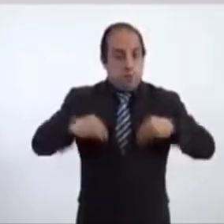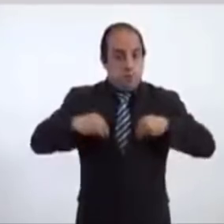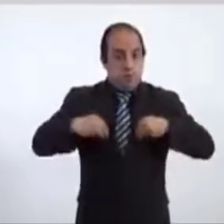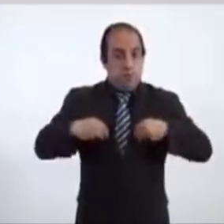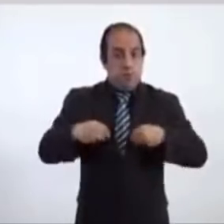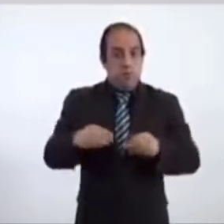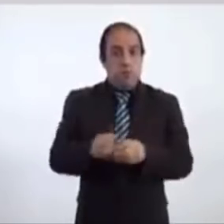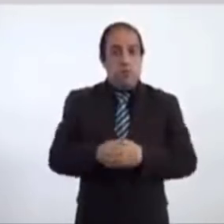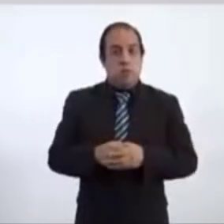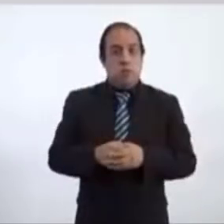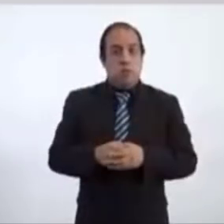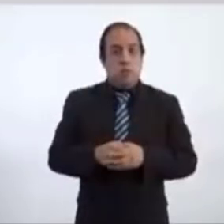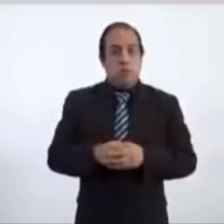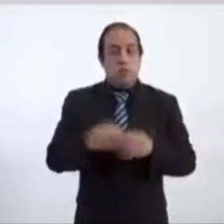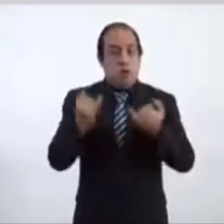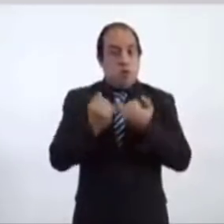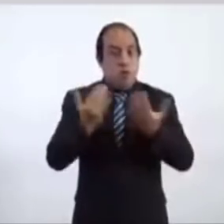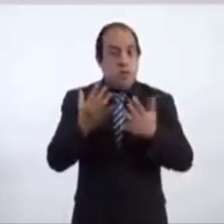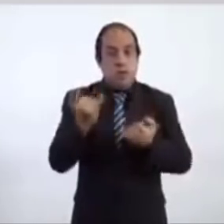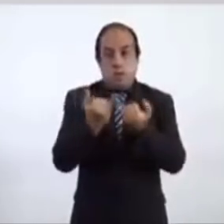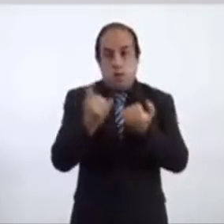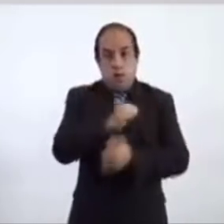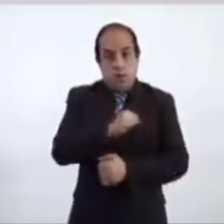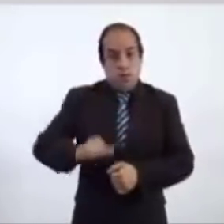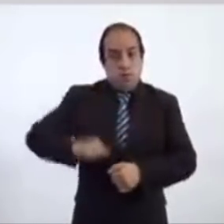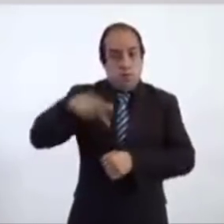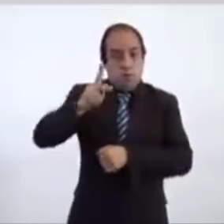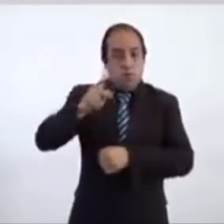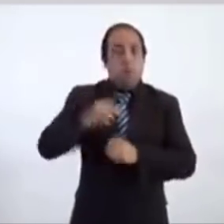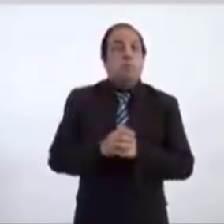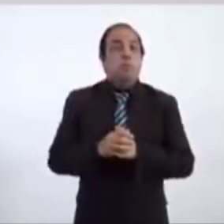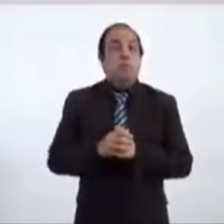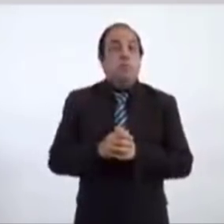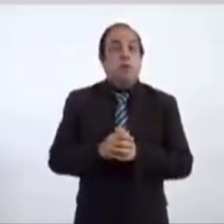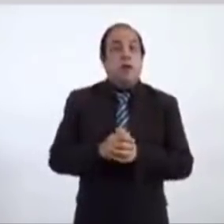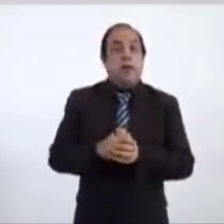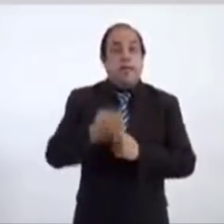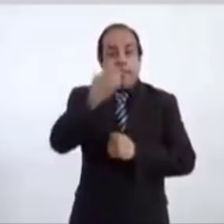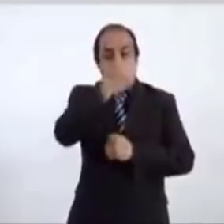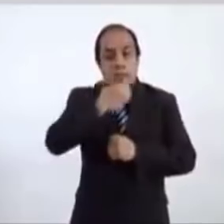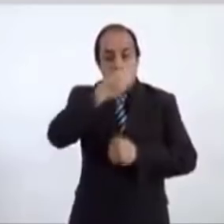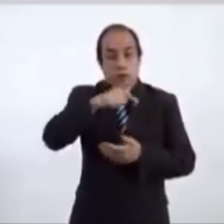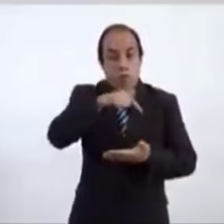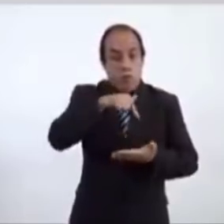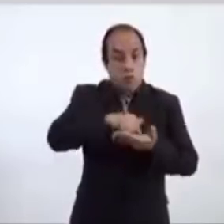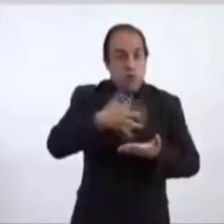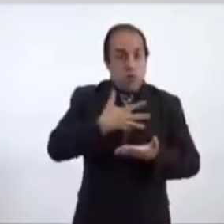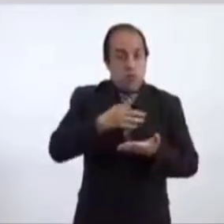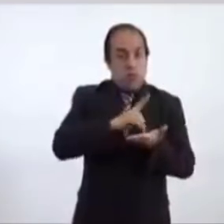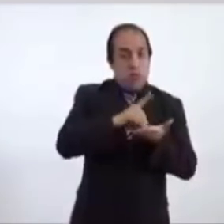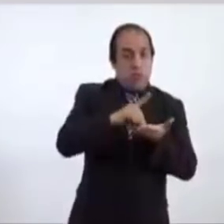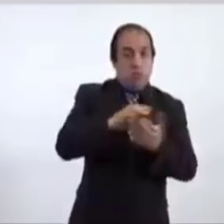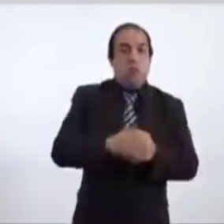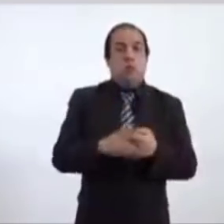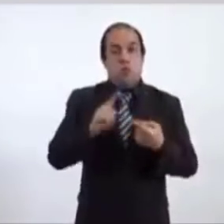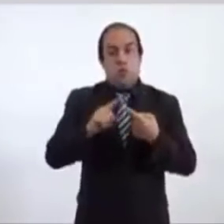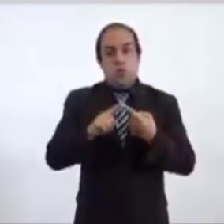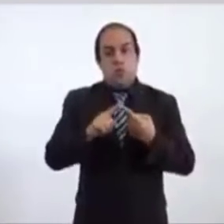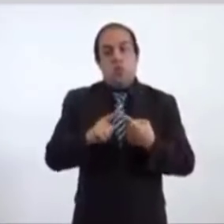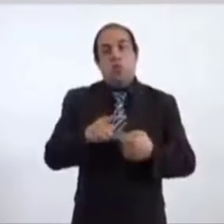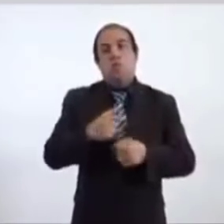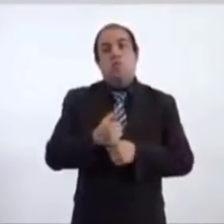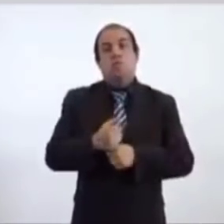lo haremos también por alcaldías, pero donde está ubicada la escuela, ya sea de educación básica, preescolar